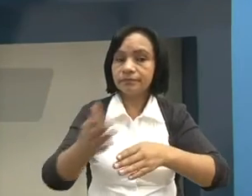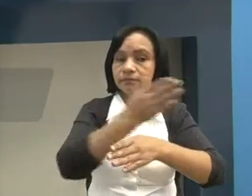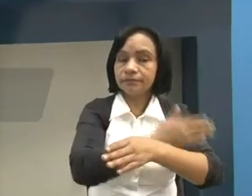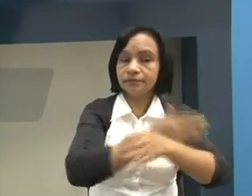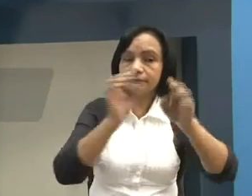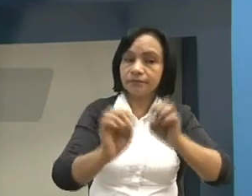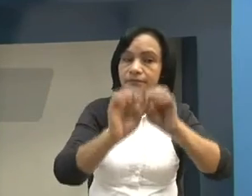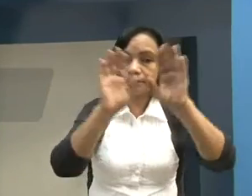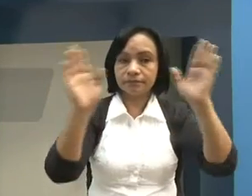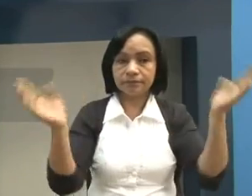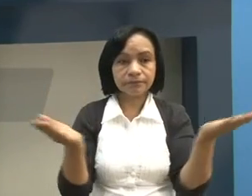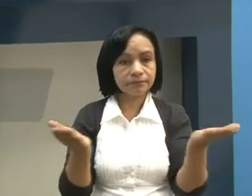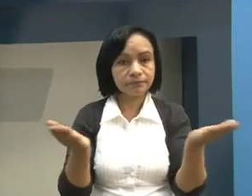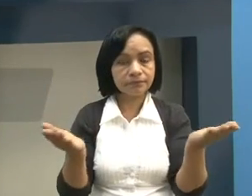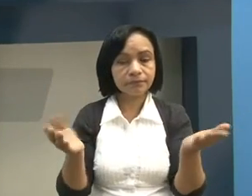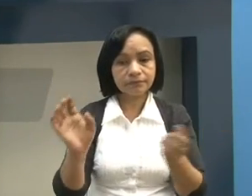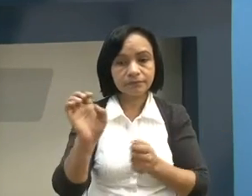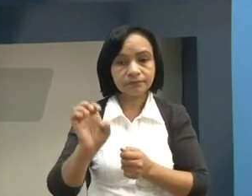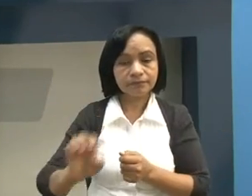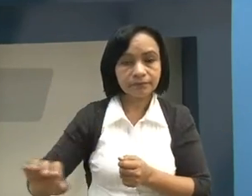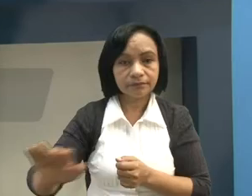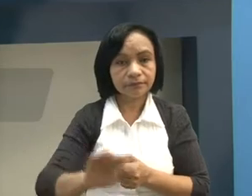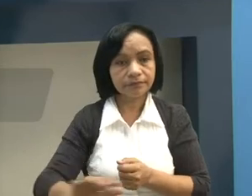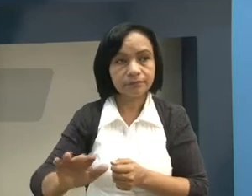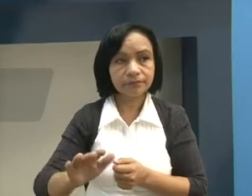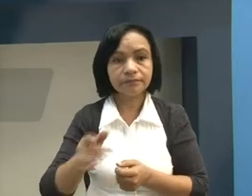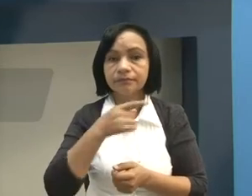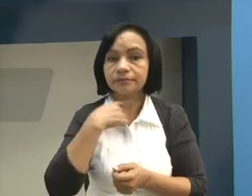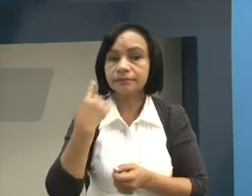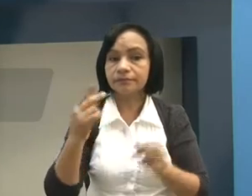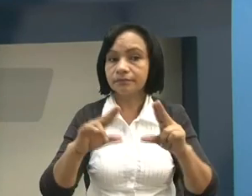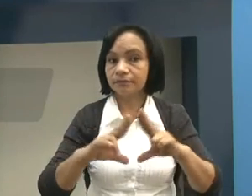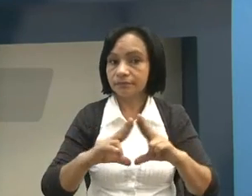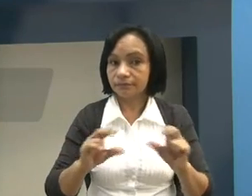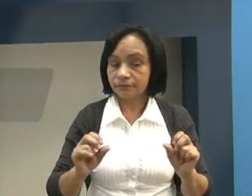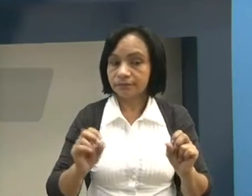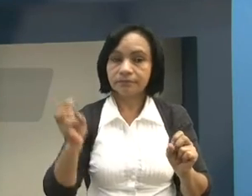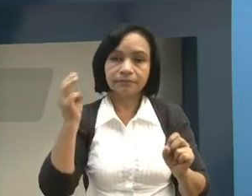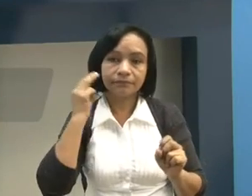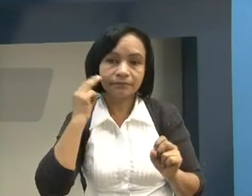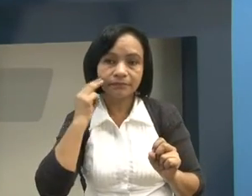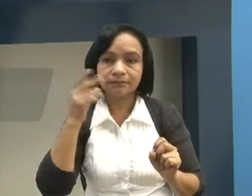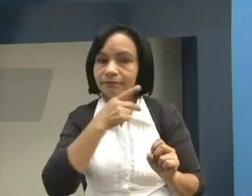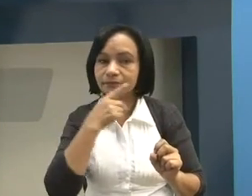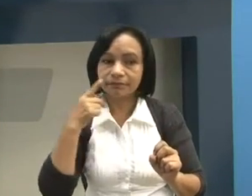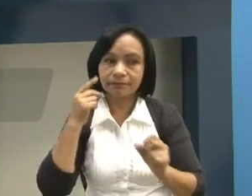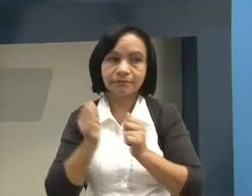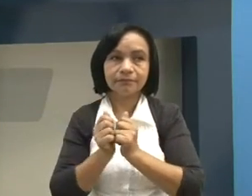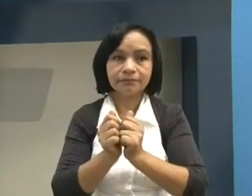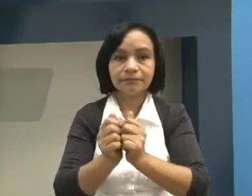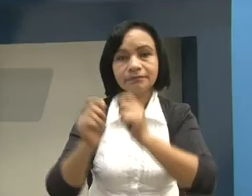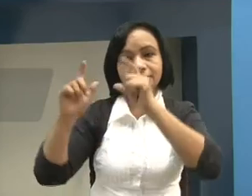más tempranas, ¿no? En Estelí, pero una realidad en todo el país, va la mamá, el papá, sesión